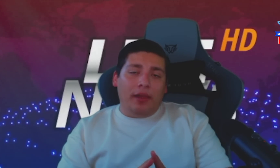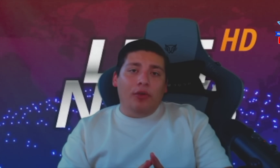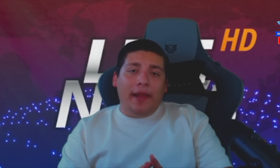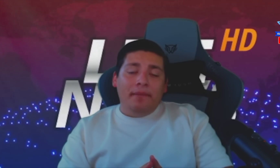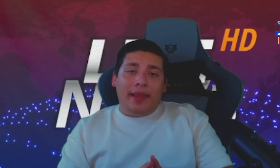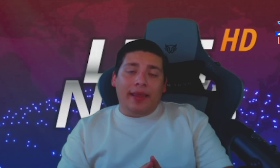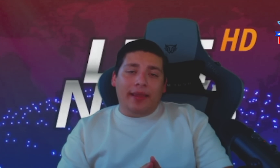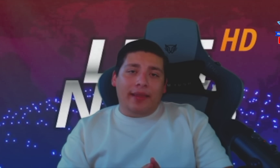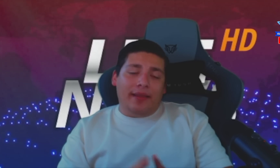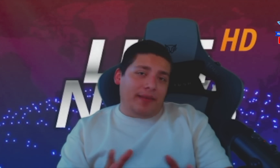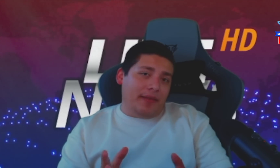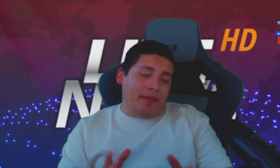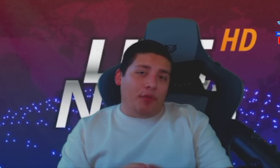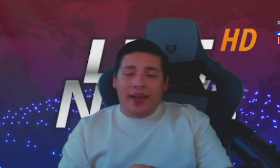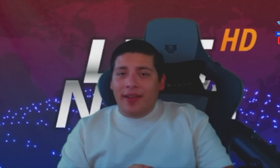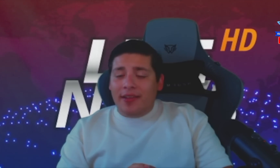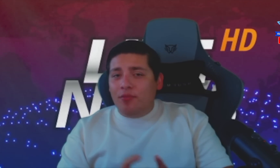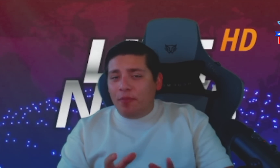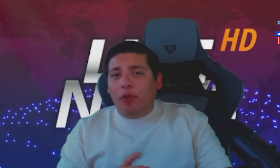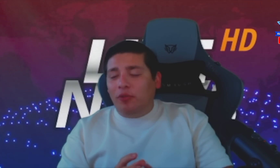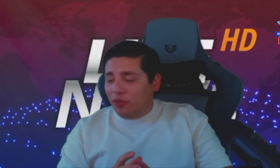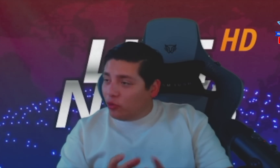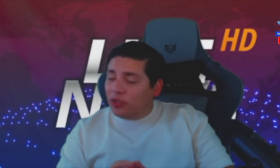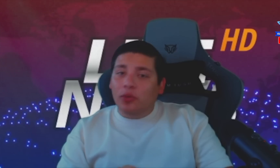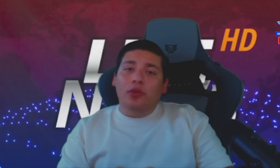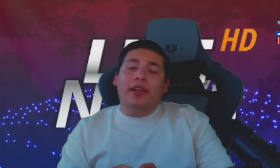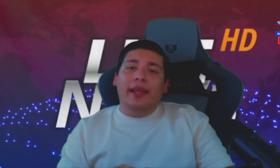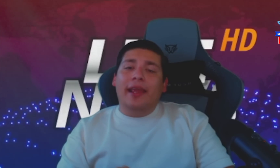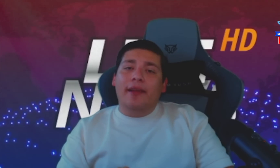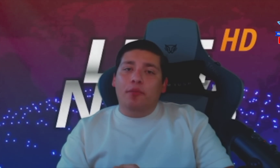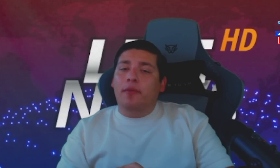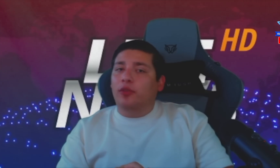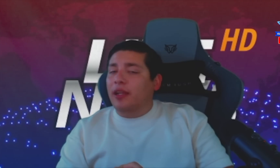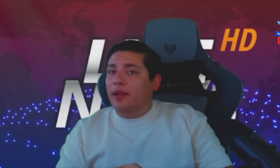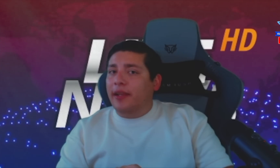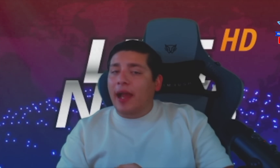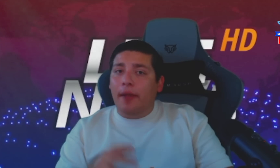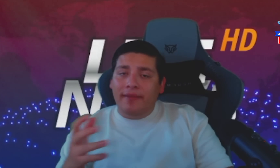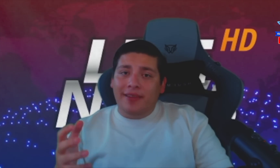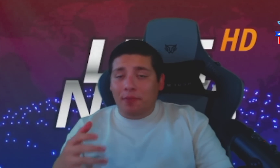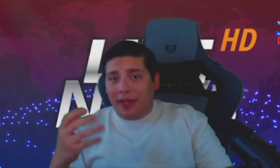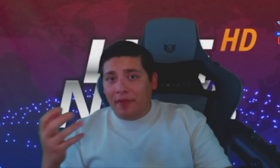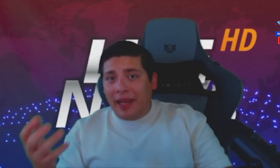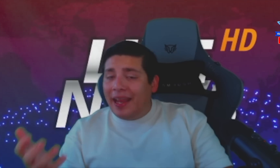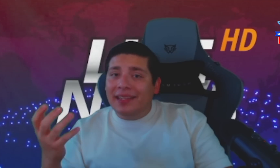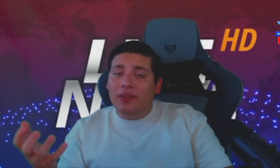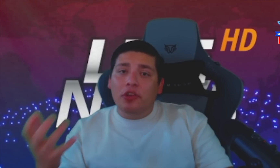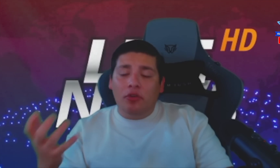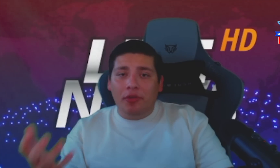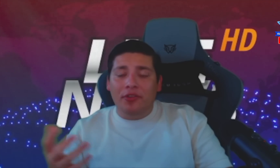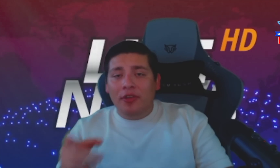esta usurpadora el poder. Y muy pronto estoy seguro que el pueblo saldrá avante, porque al